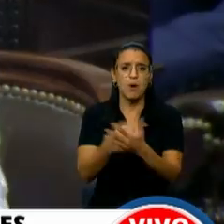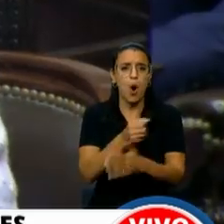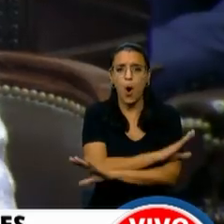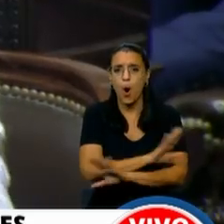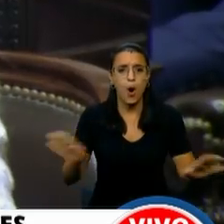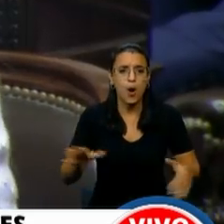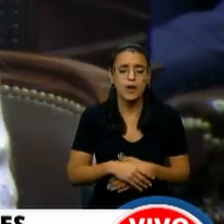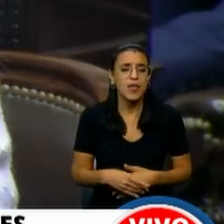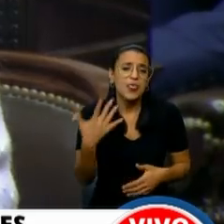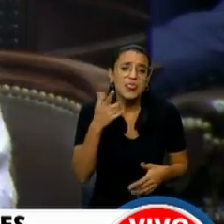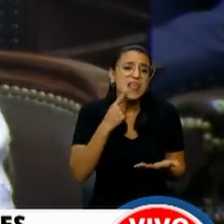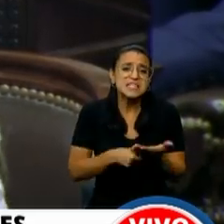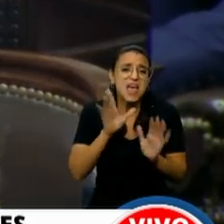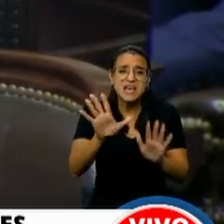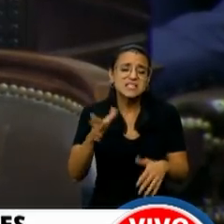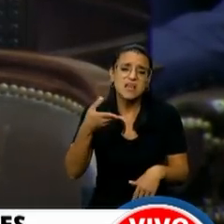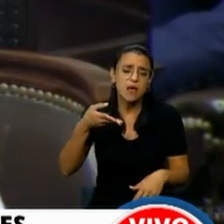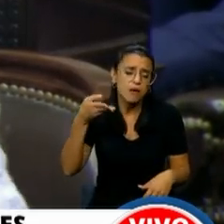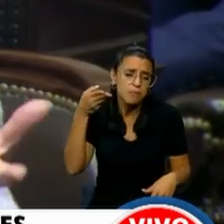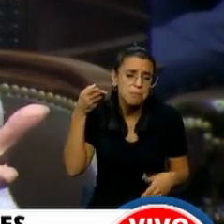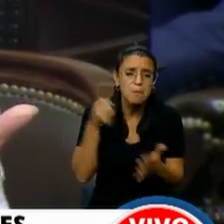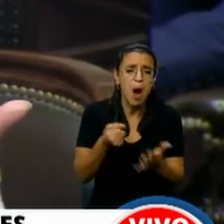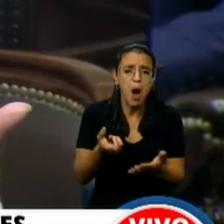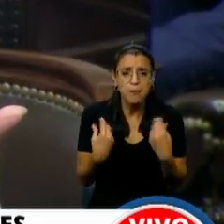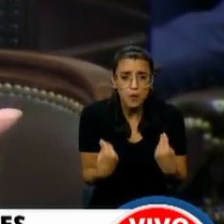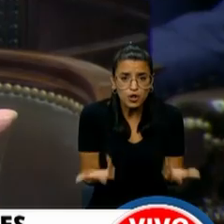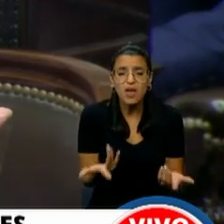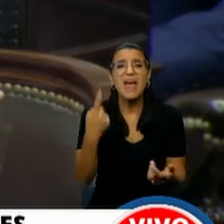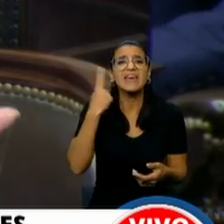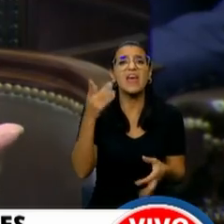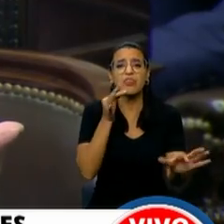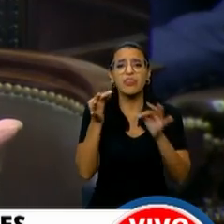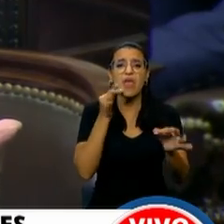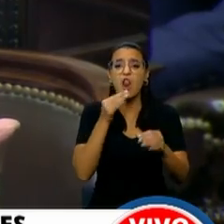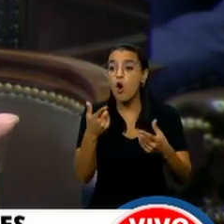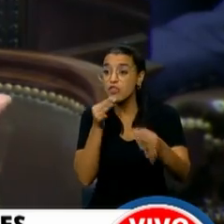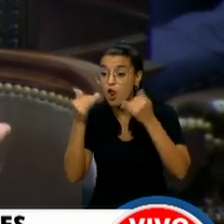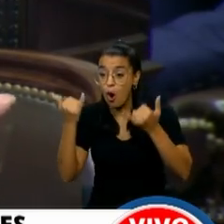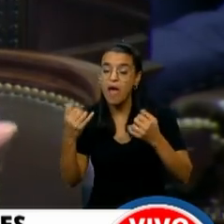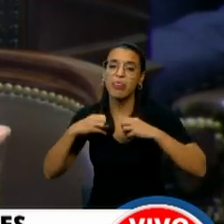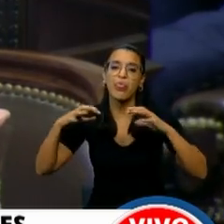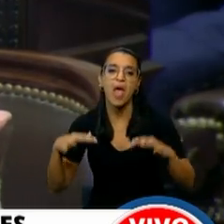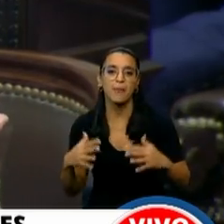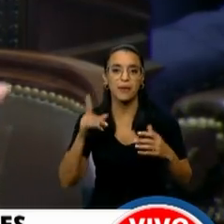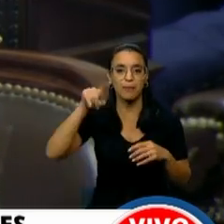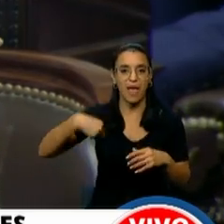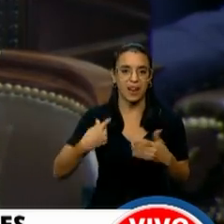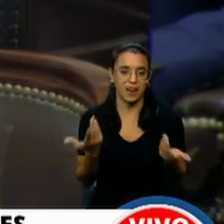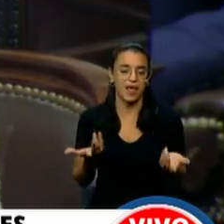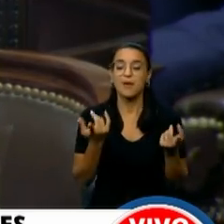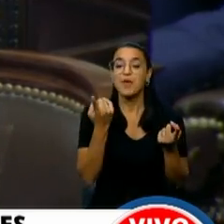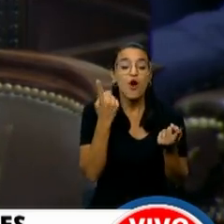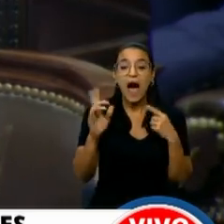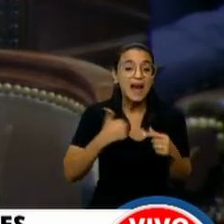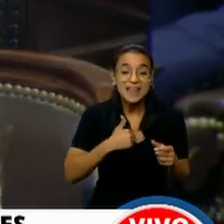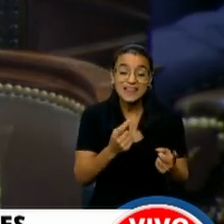decidieron estrellarse para ir con todo porque creen que el diálogo lo debilita y no se dan cuenta que lo que la argentina